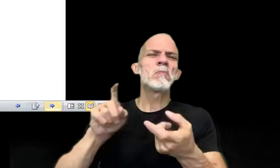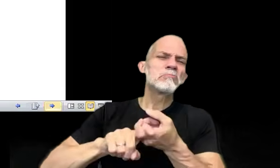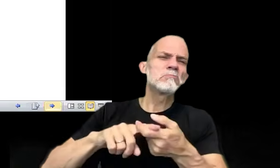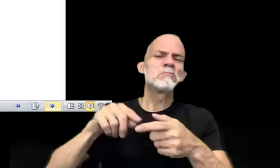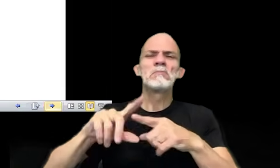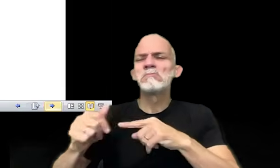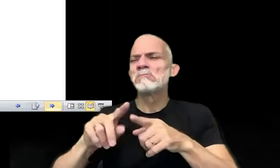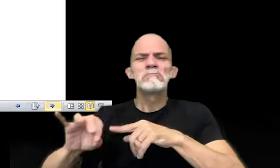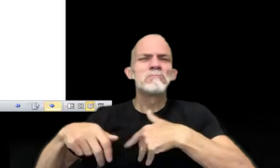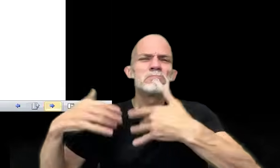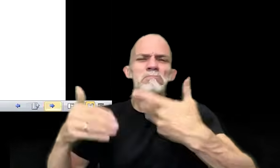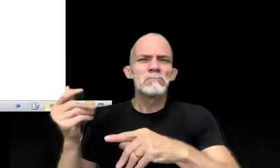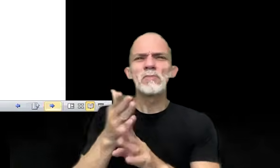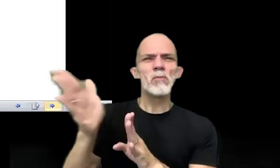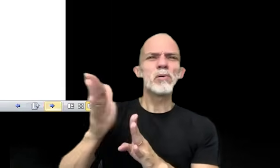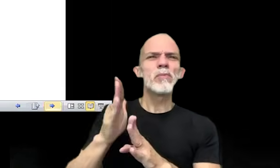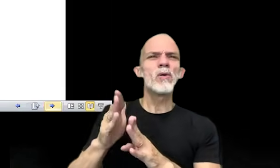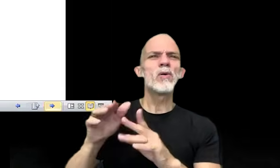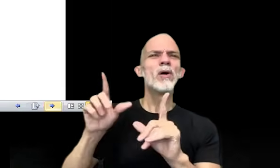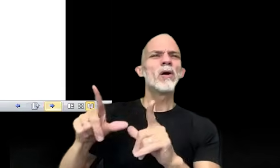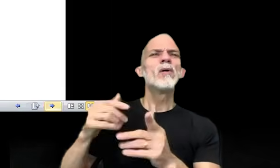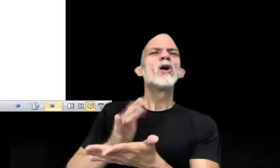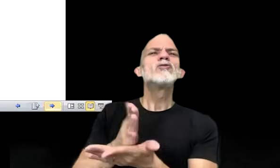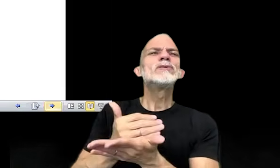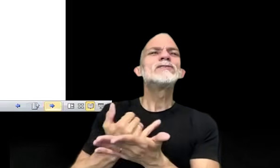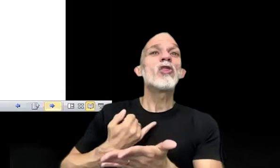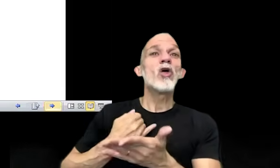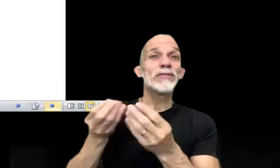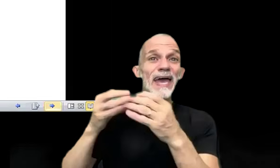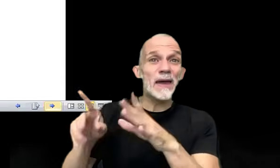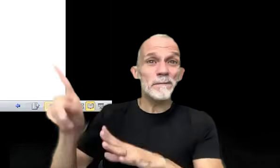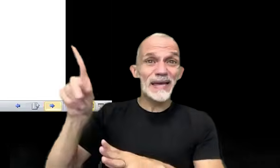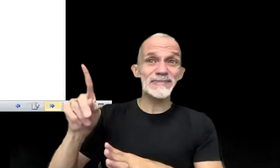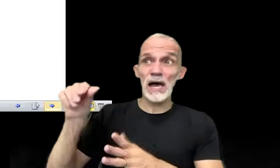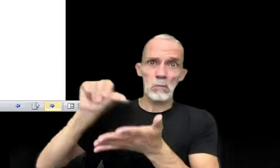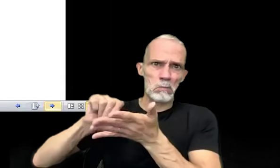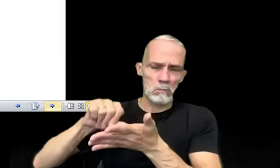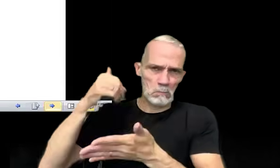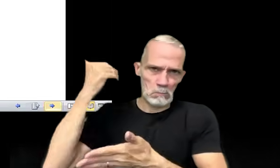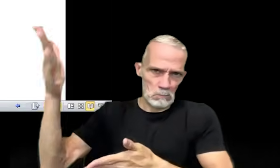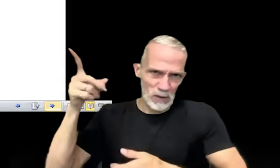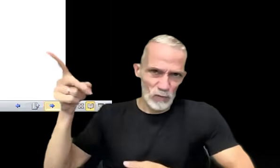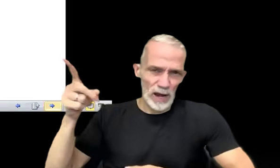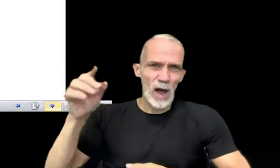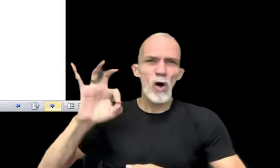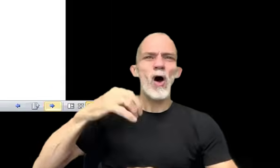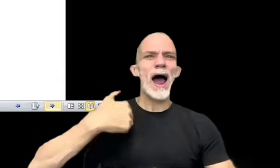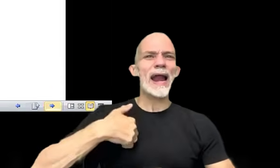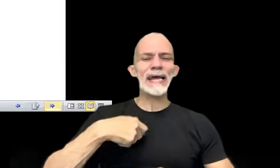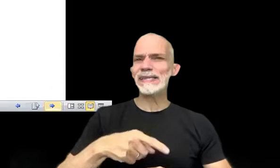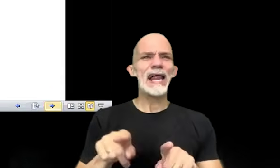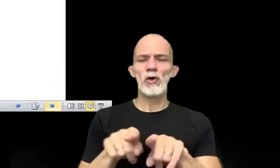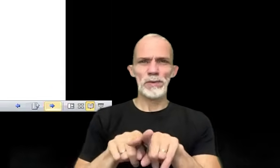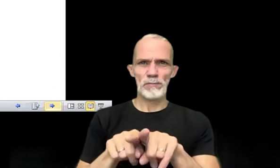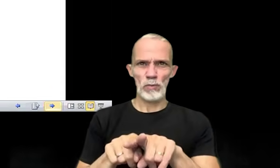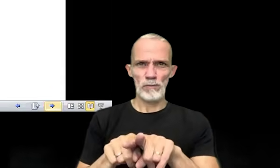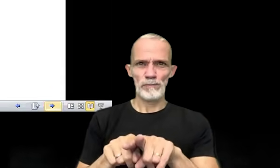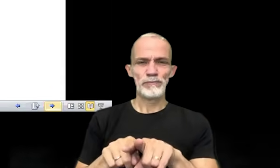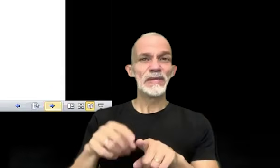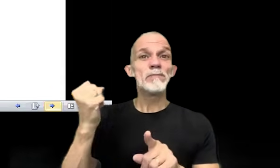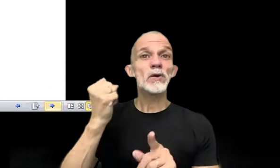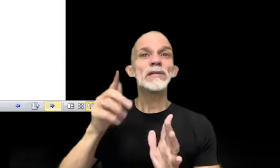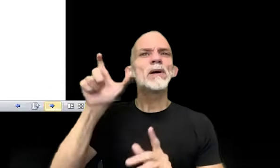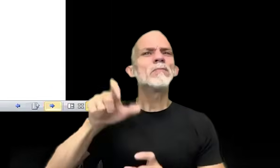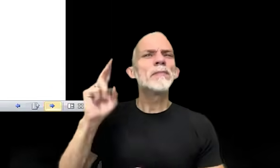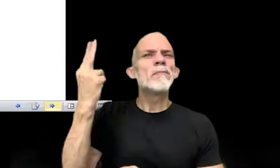se abra la sucesión jurídica, ¿sí?, la sucesión ad vestato o testamentaria en caso de existir. Lo que va